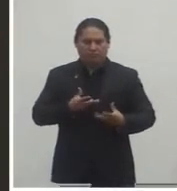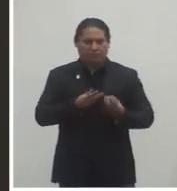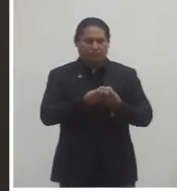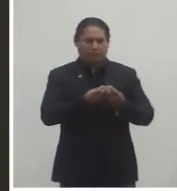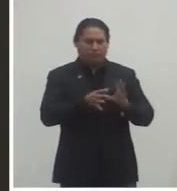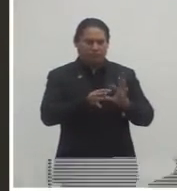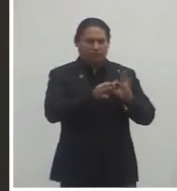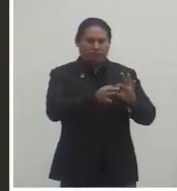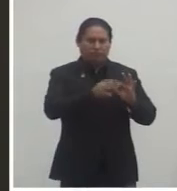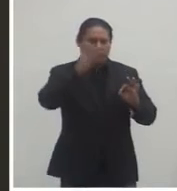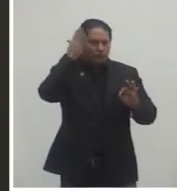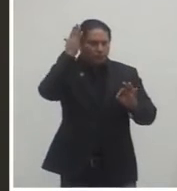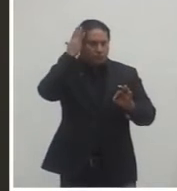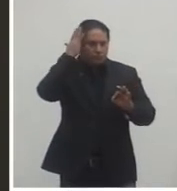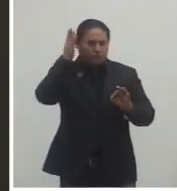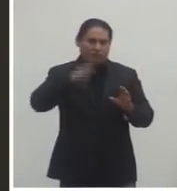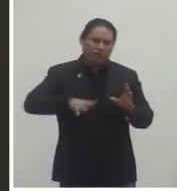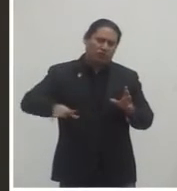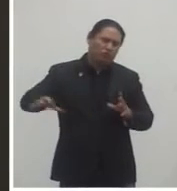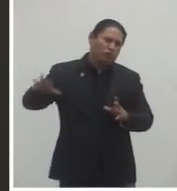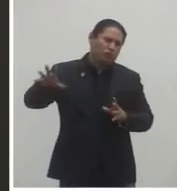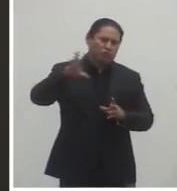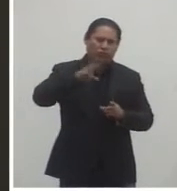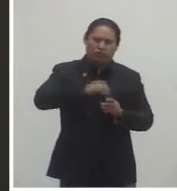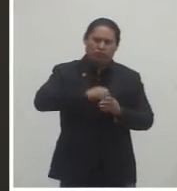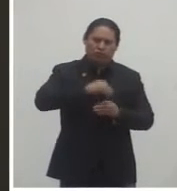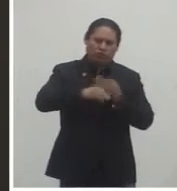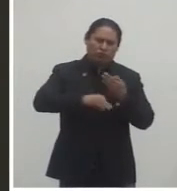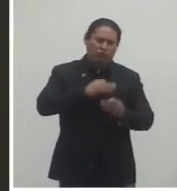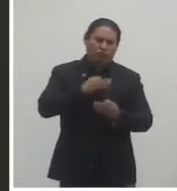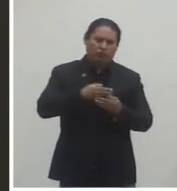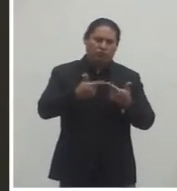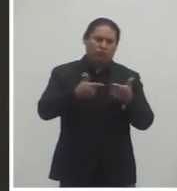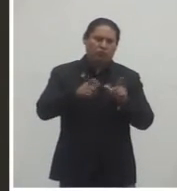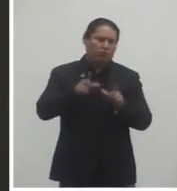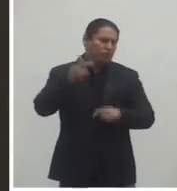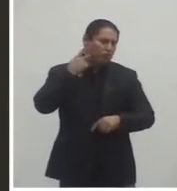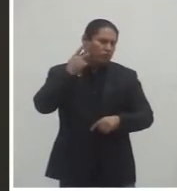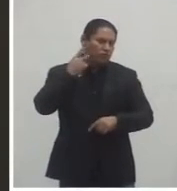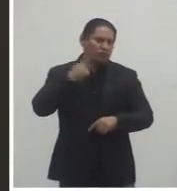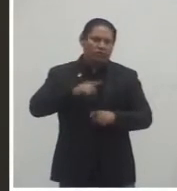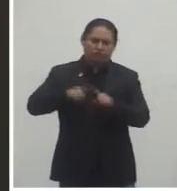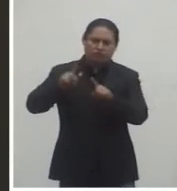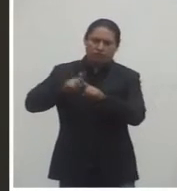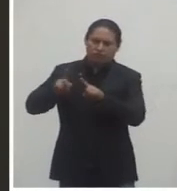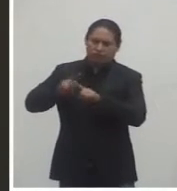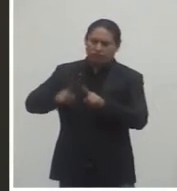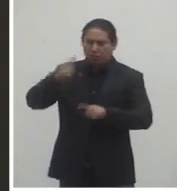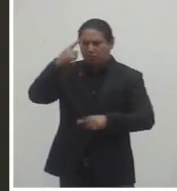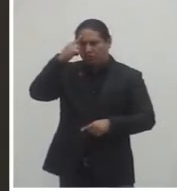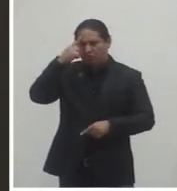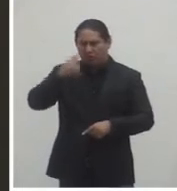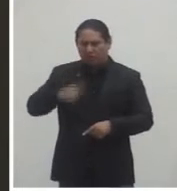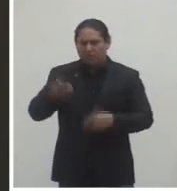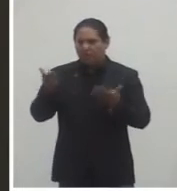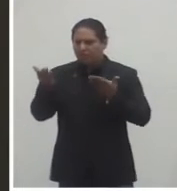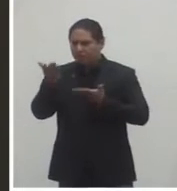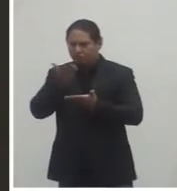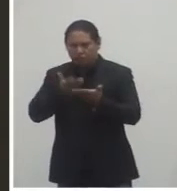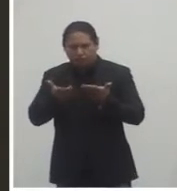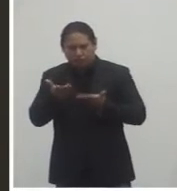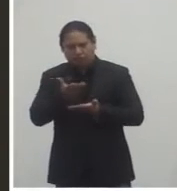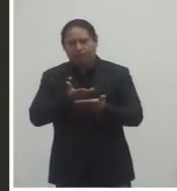integrando liderazgos de todas las fuerzas políticas y de todos los demás partidos para generar